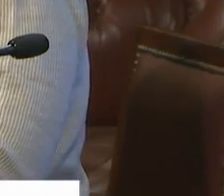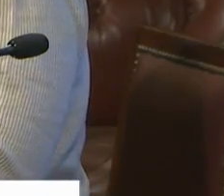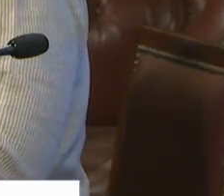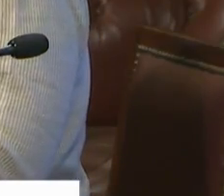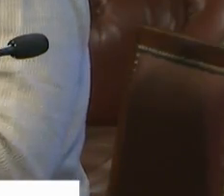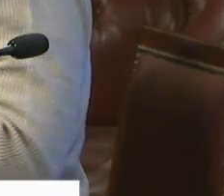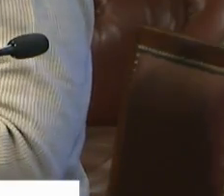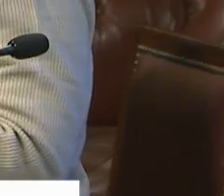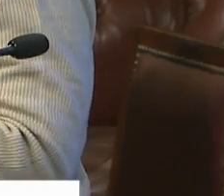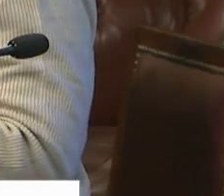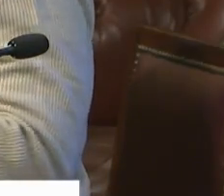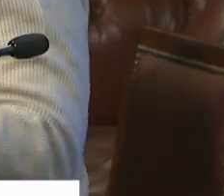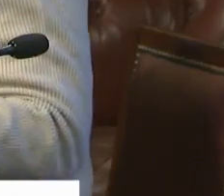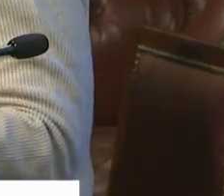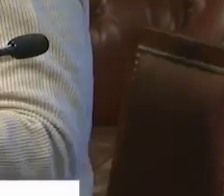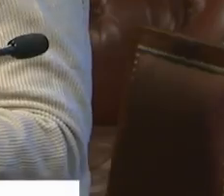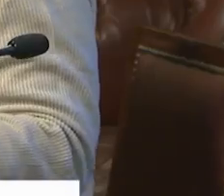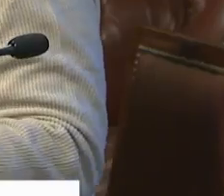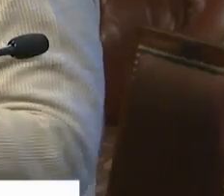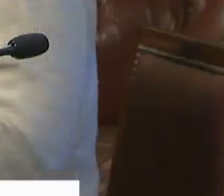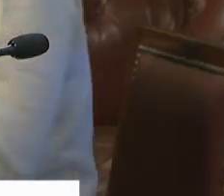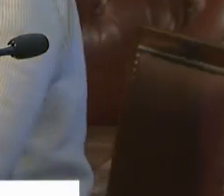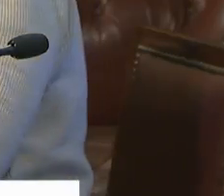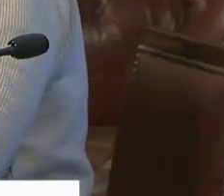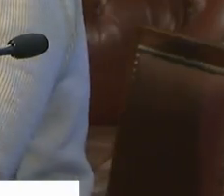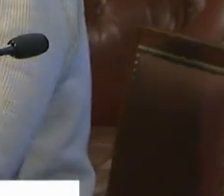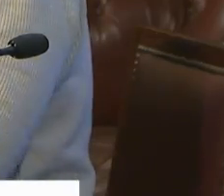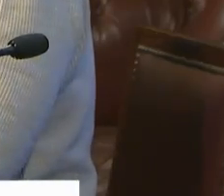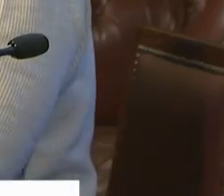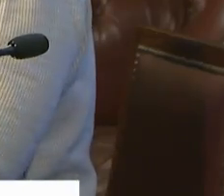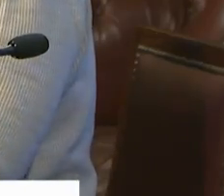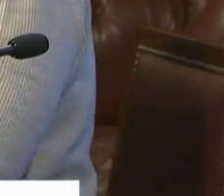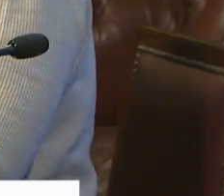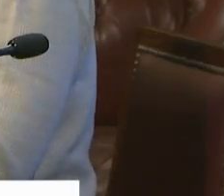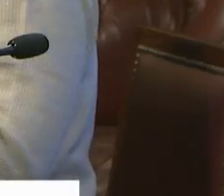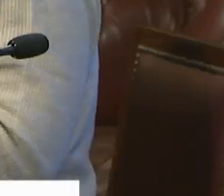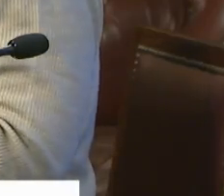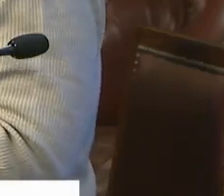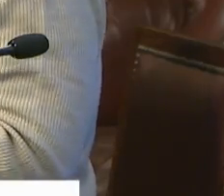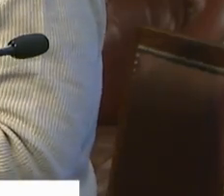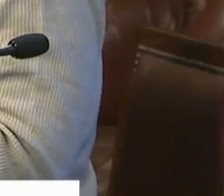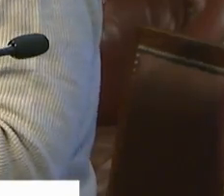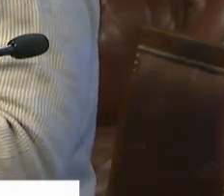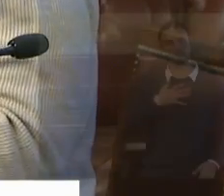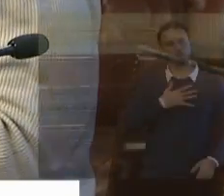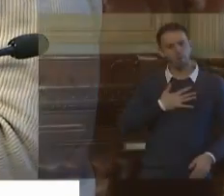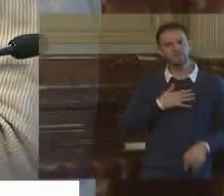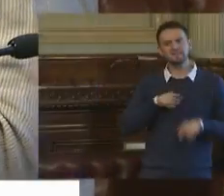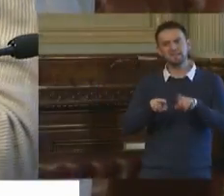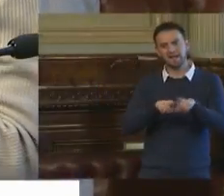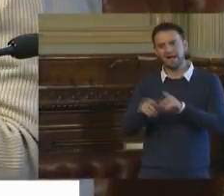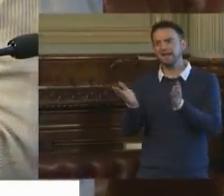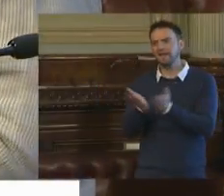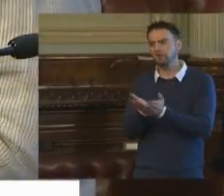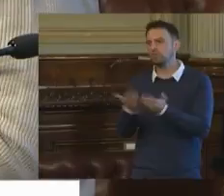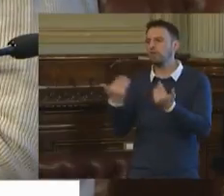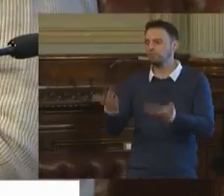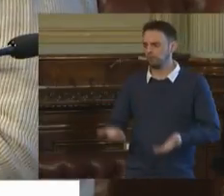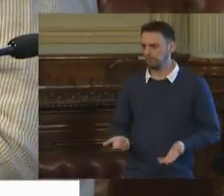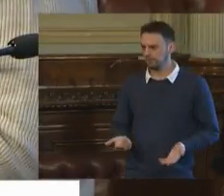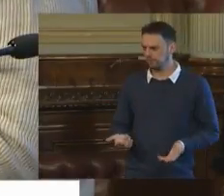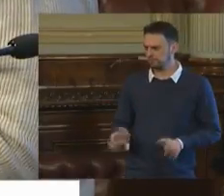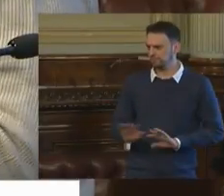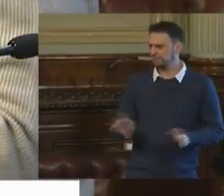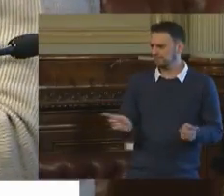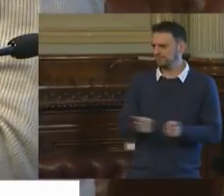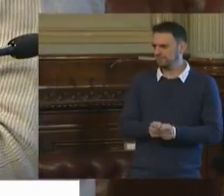entonces éste más allá de mejor sería decir bueno este la señorita tal